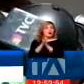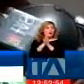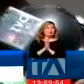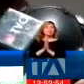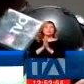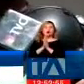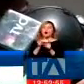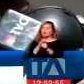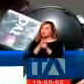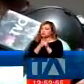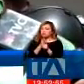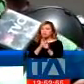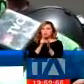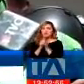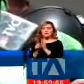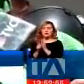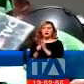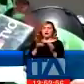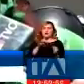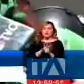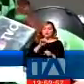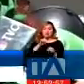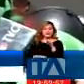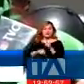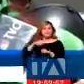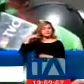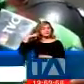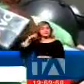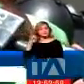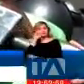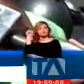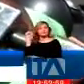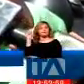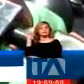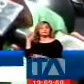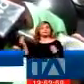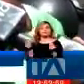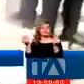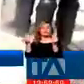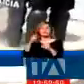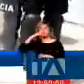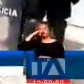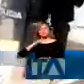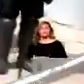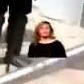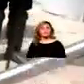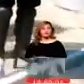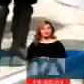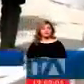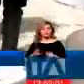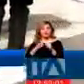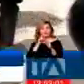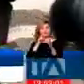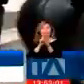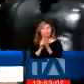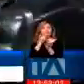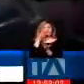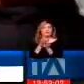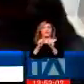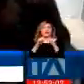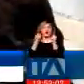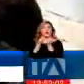urgente porque afecta de manera desproporcionada los derechos de niñas niños y adolescentes esta es la segunda demanda que presentan